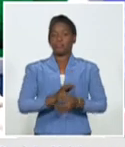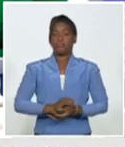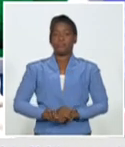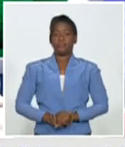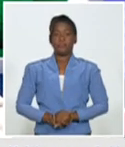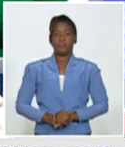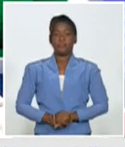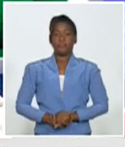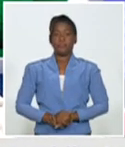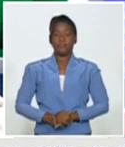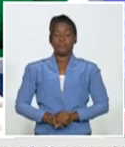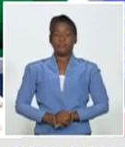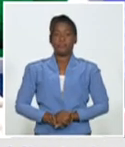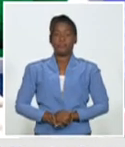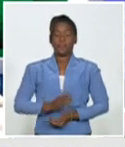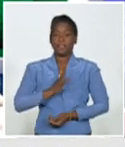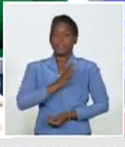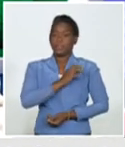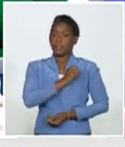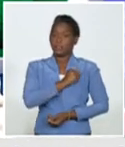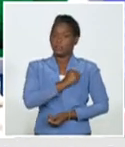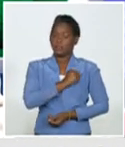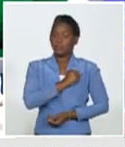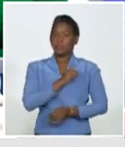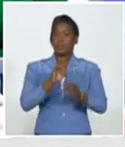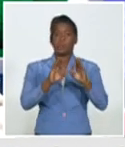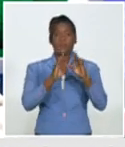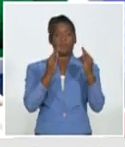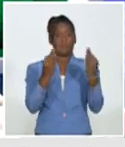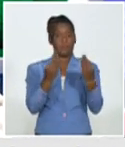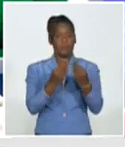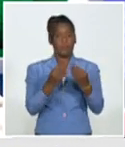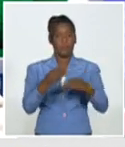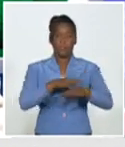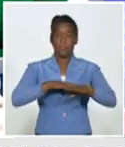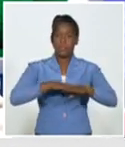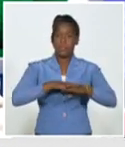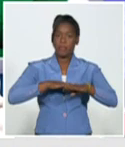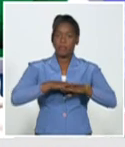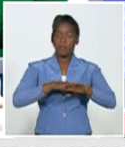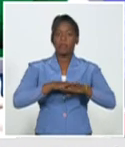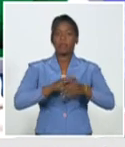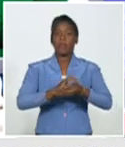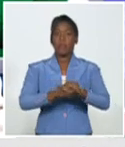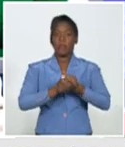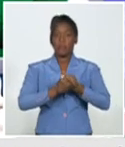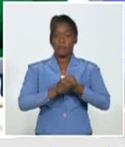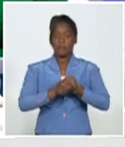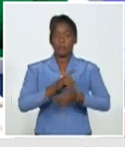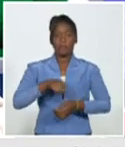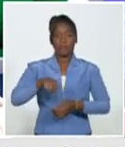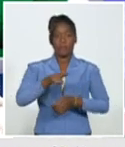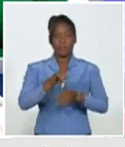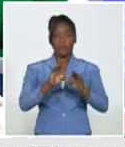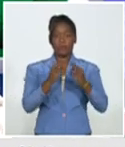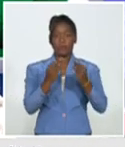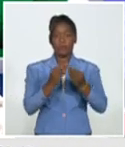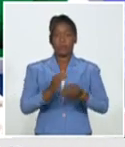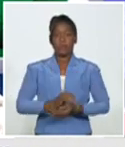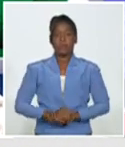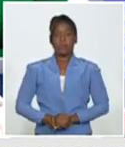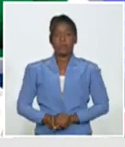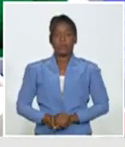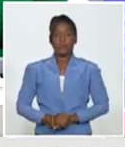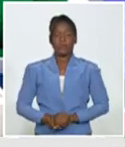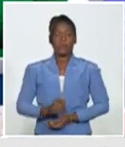condolencias, familiares, amistades, por el fallecimiento de una señora de 87 años de edad, de